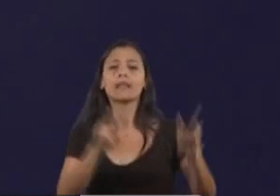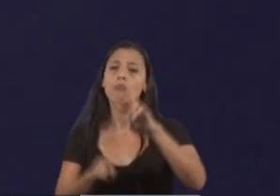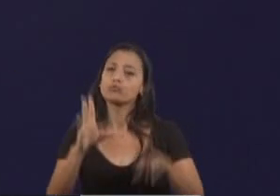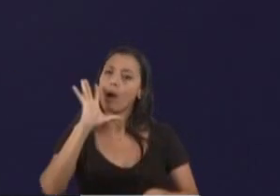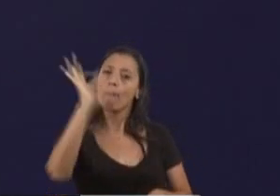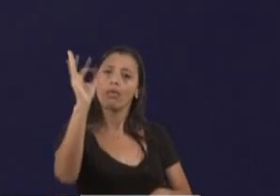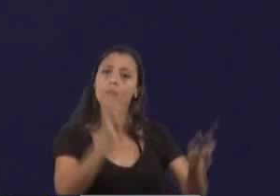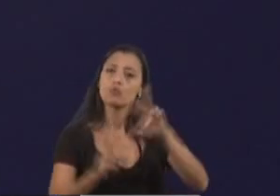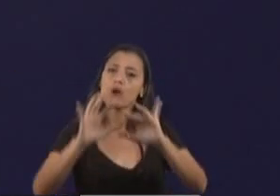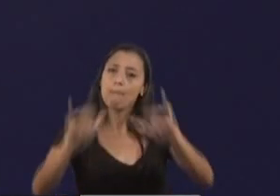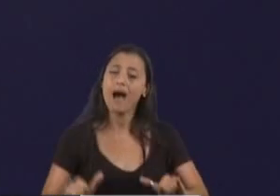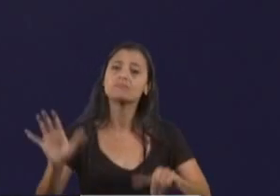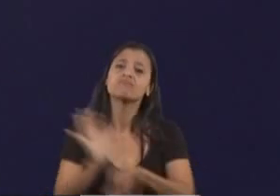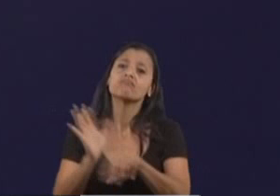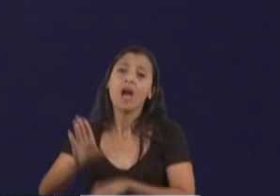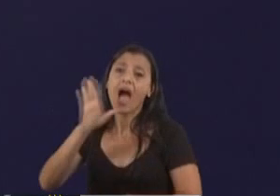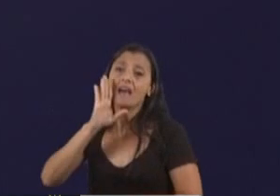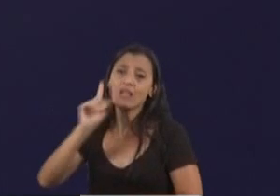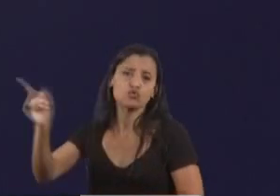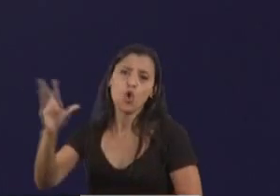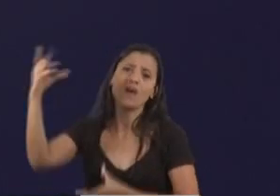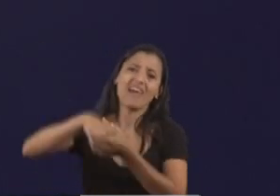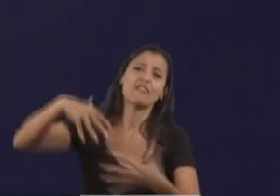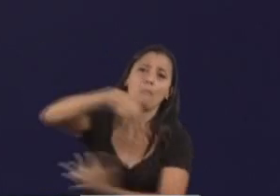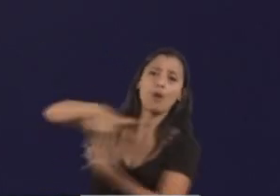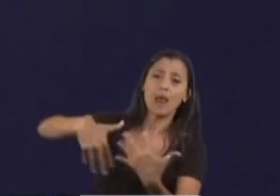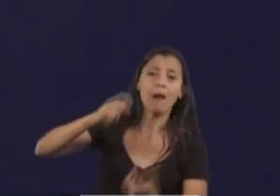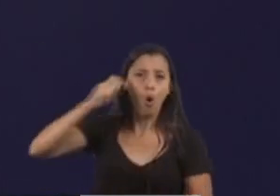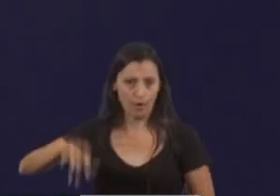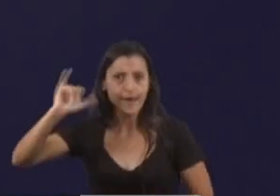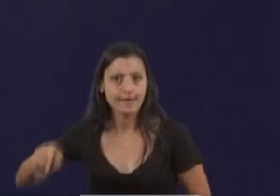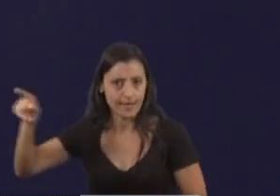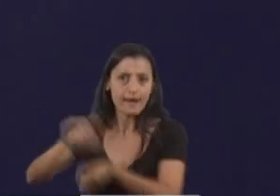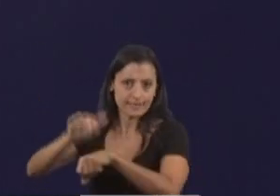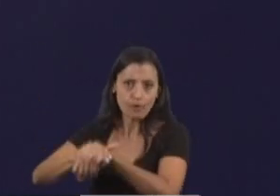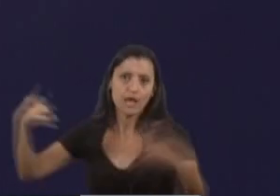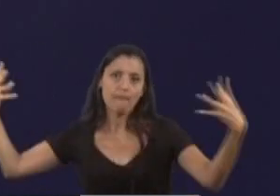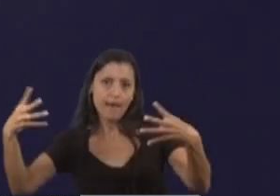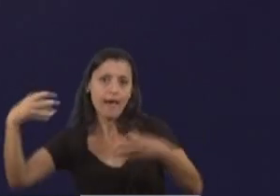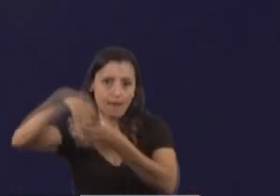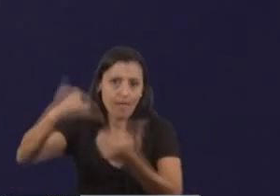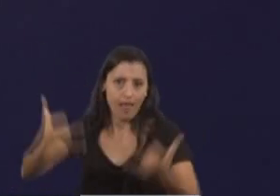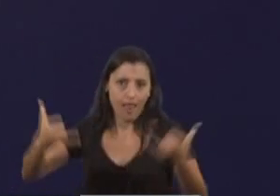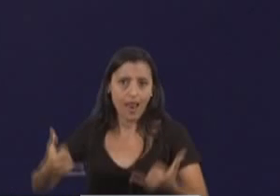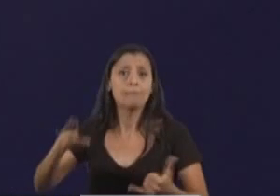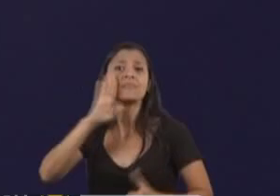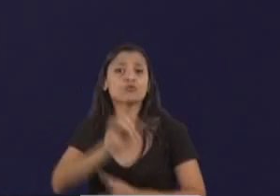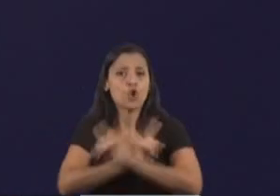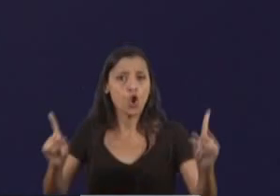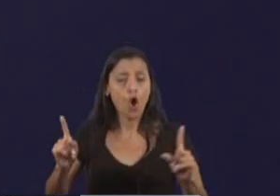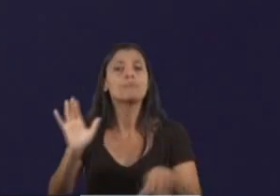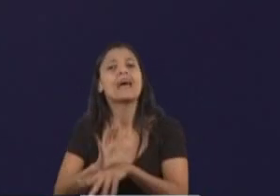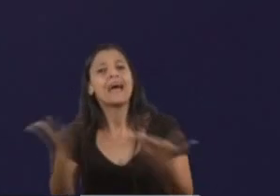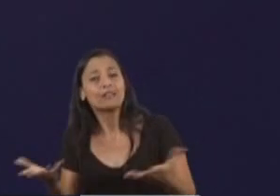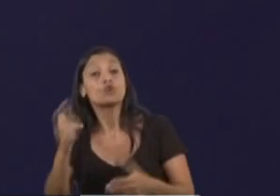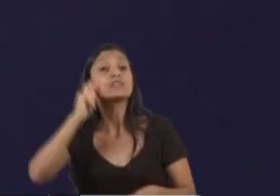que Estados Unidos no estaba involucrado directamente en el conflicto y Ucrania claramente sí. Entonces simplemente nos pareció más oportuno en